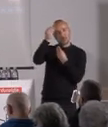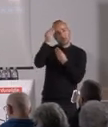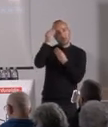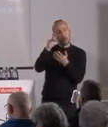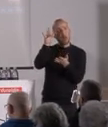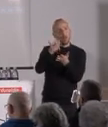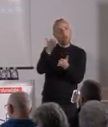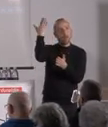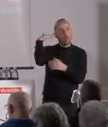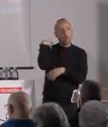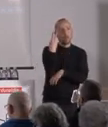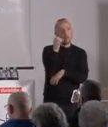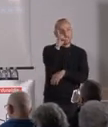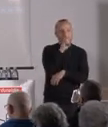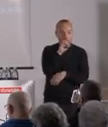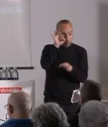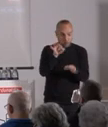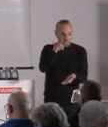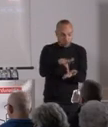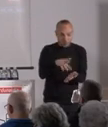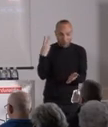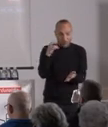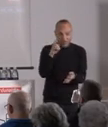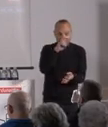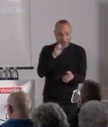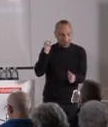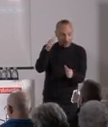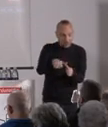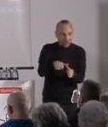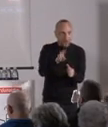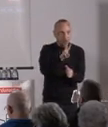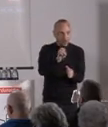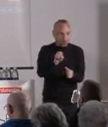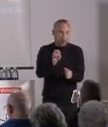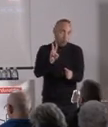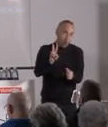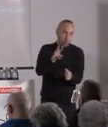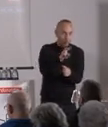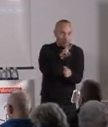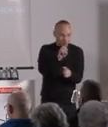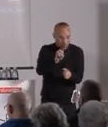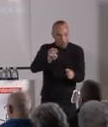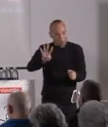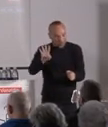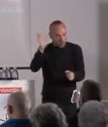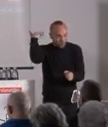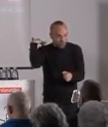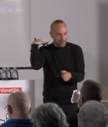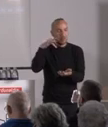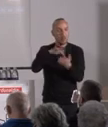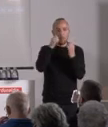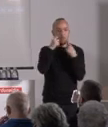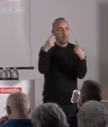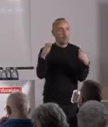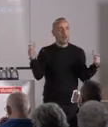justo este año, 2004, que fue la primera reunión que tuvimos para